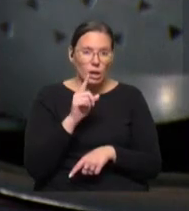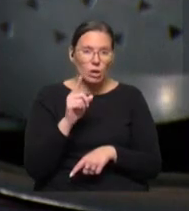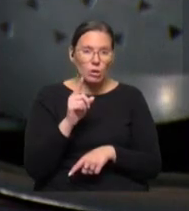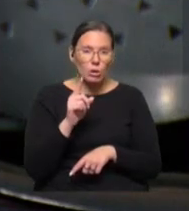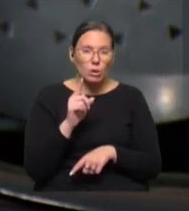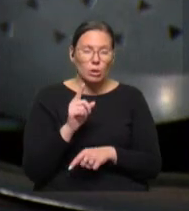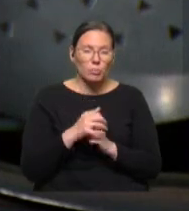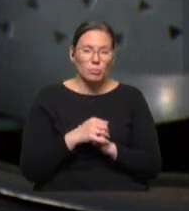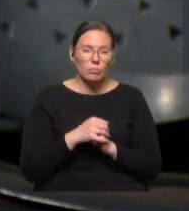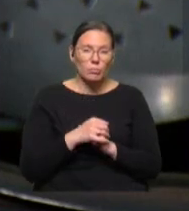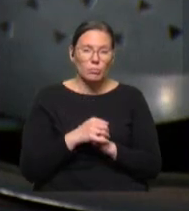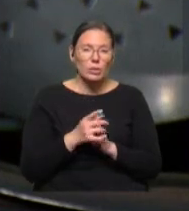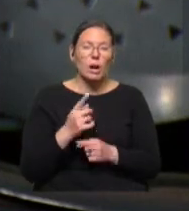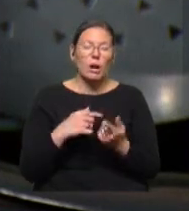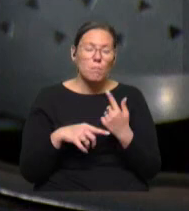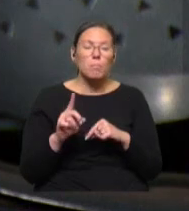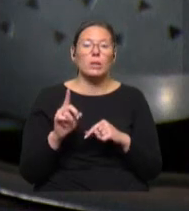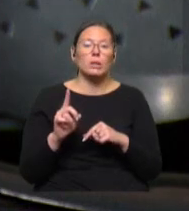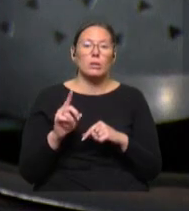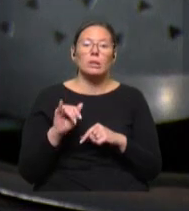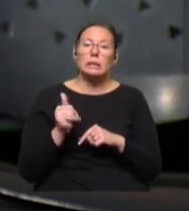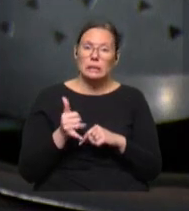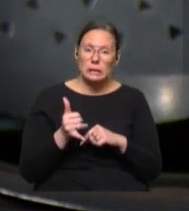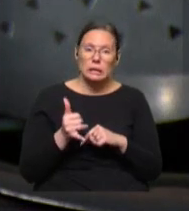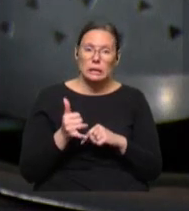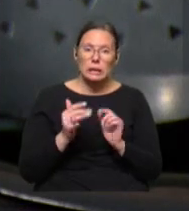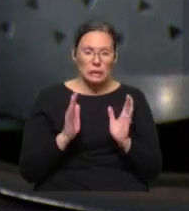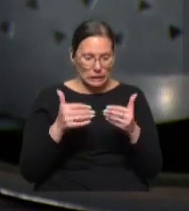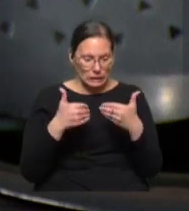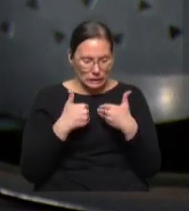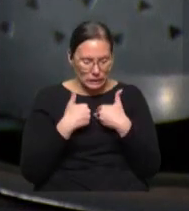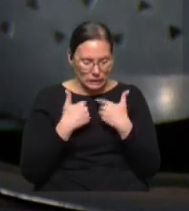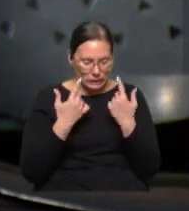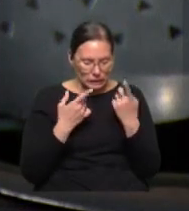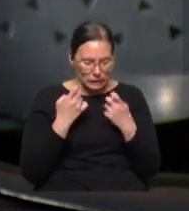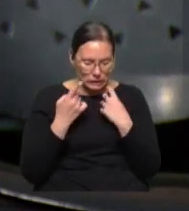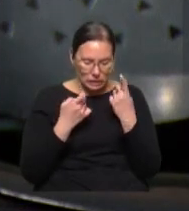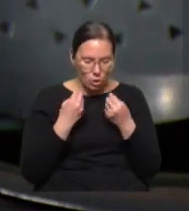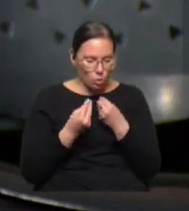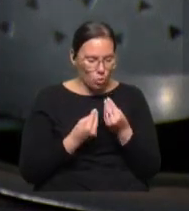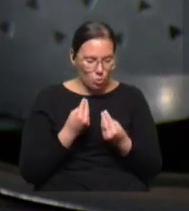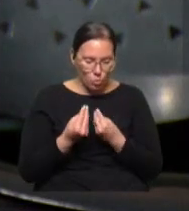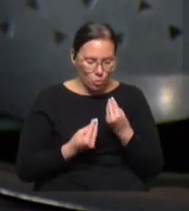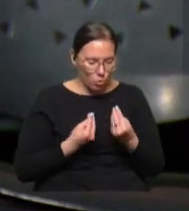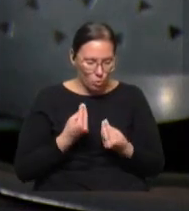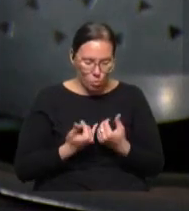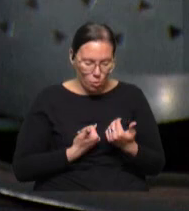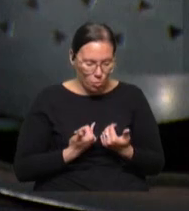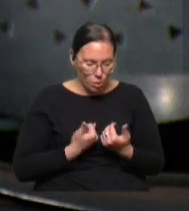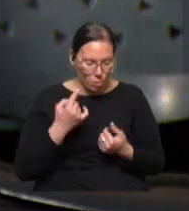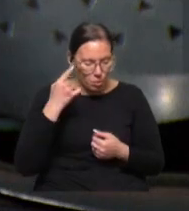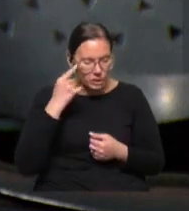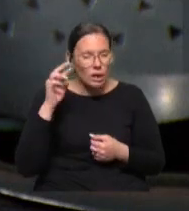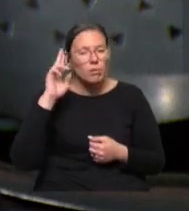lejano, pero al mismo tiempo sí, me interpeló a un grado ¿no?, de pensar y